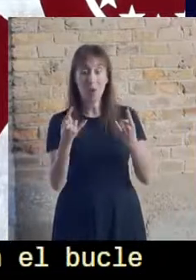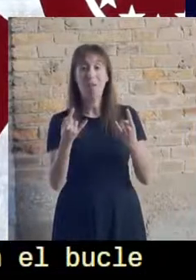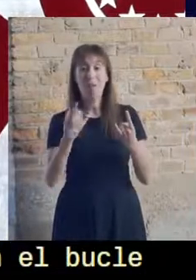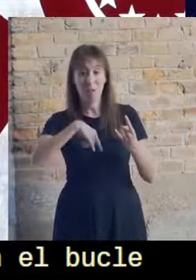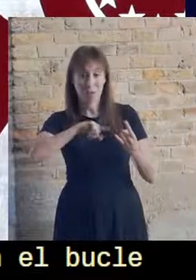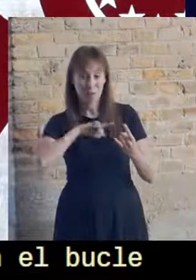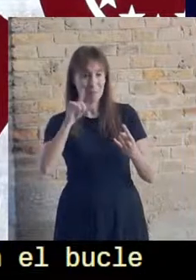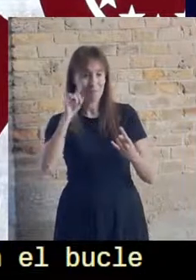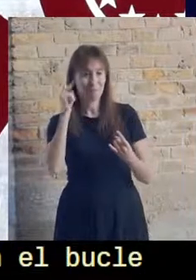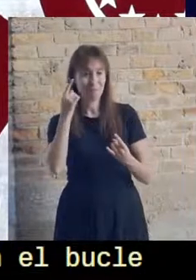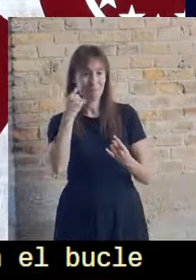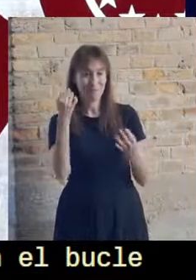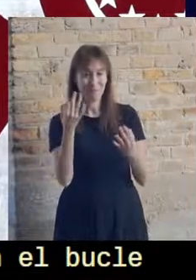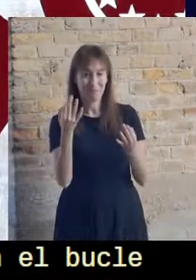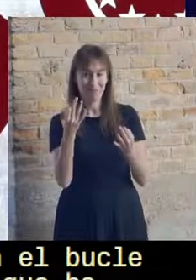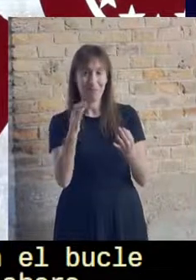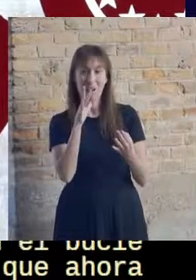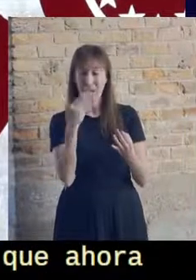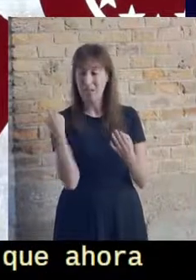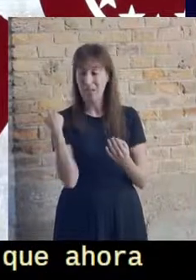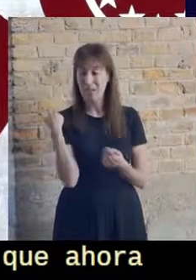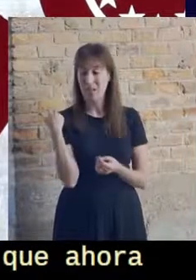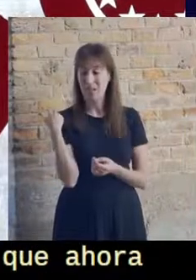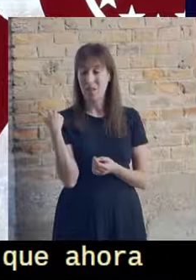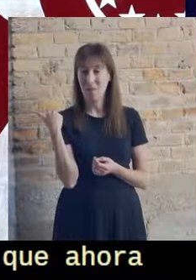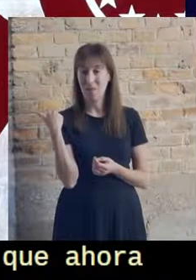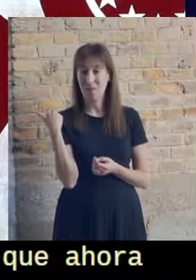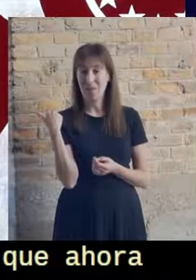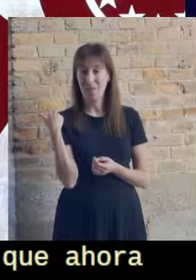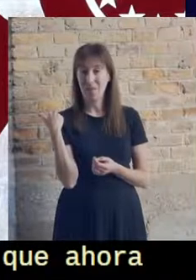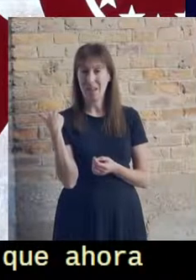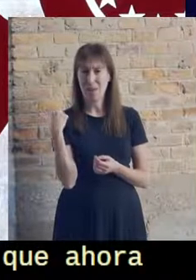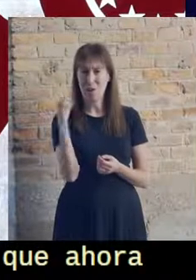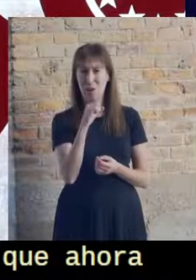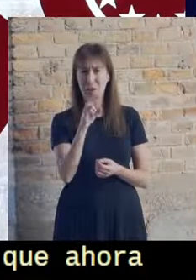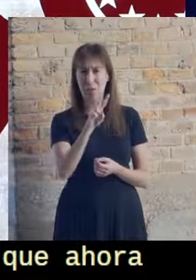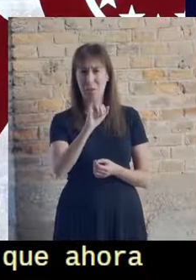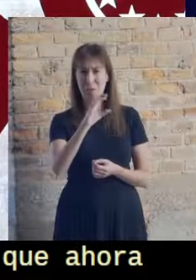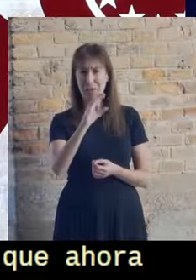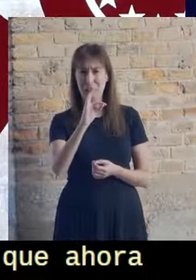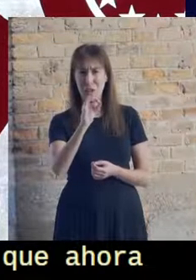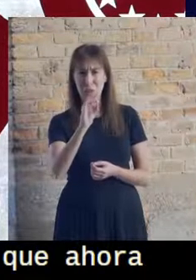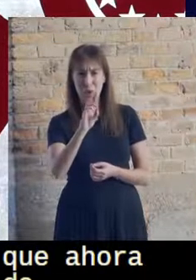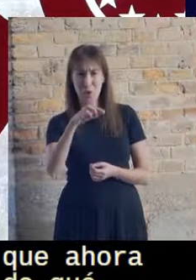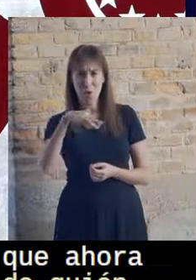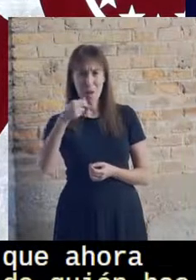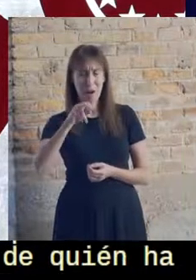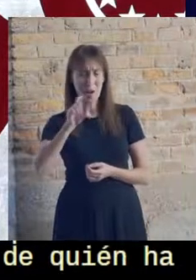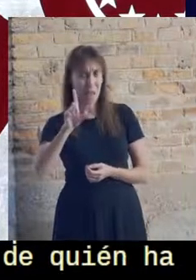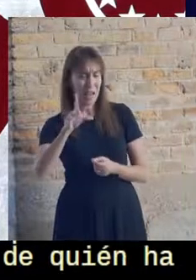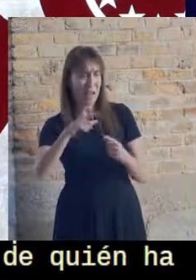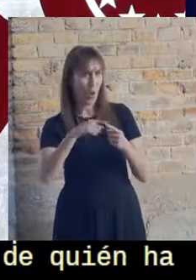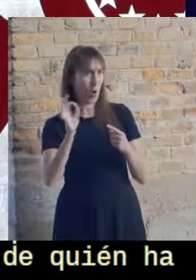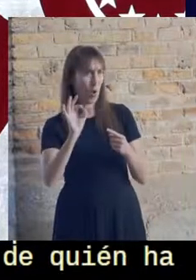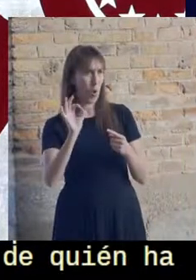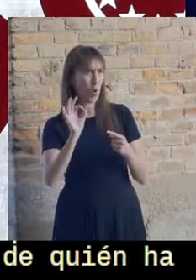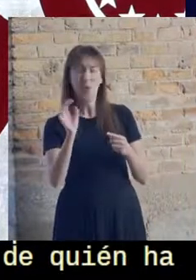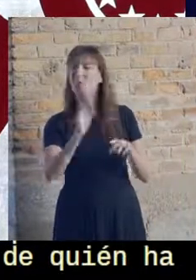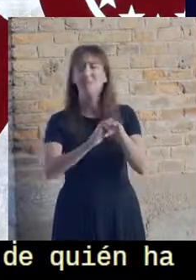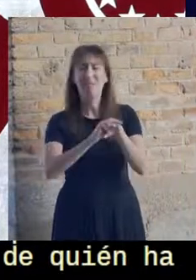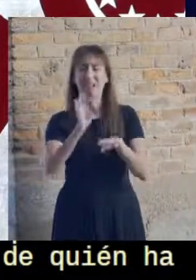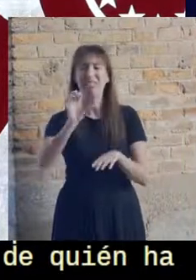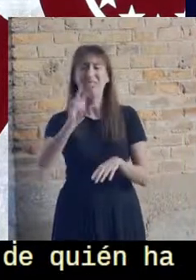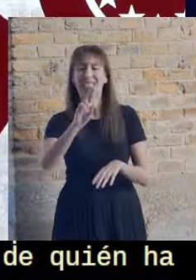hemos encontrado que ahora hace poco ha habido el de vor Manu puede ser de Quién ha sido de